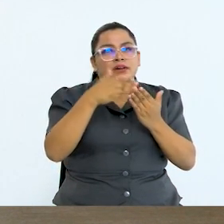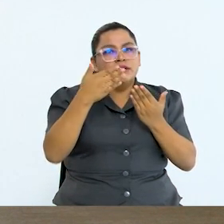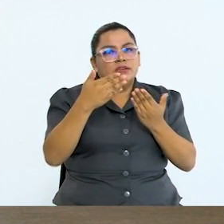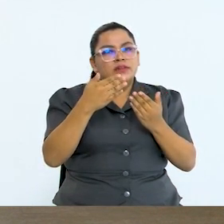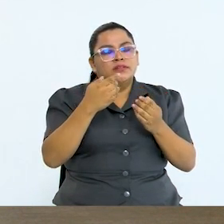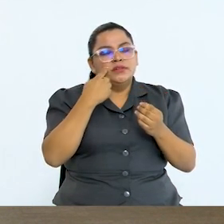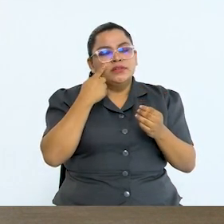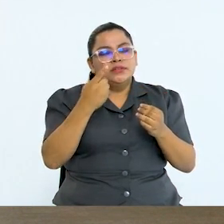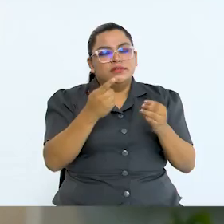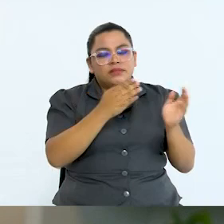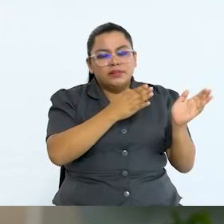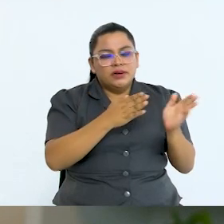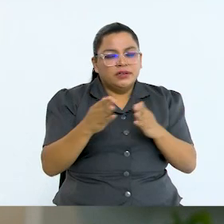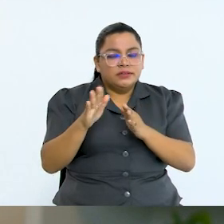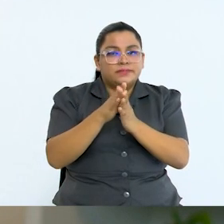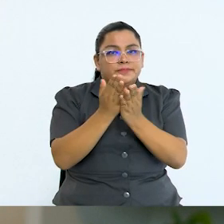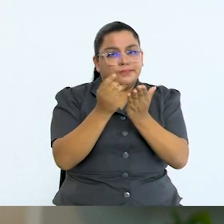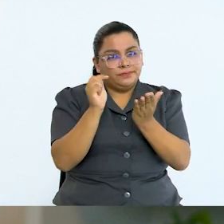del libro de texto.